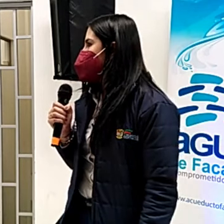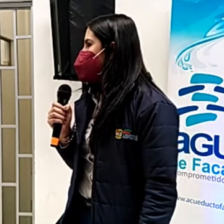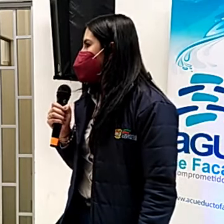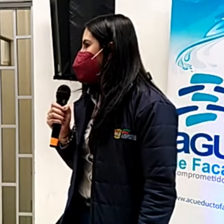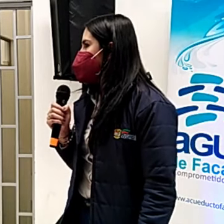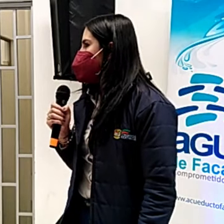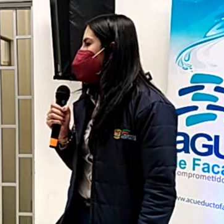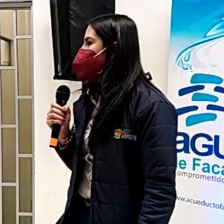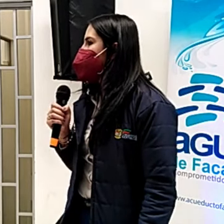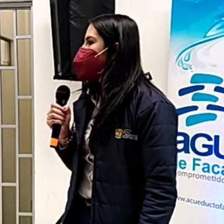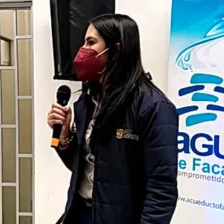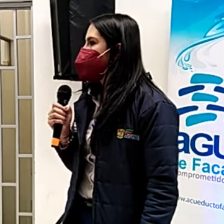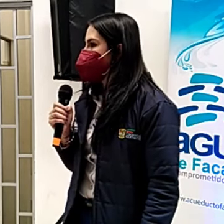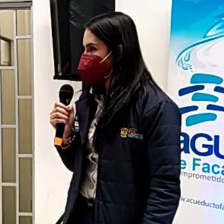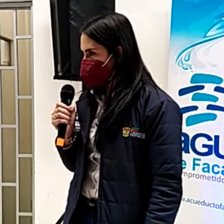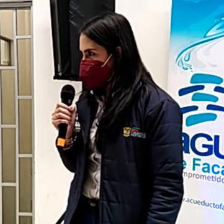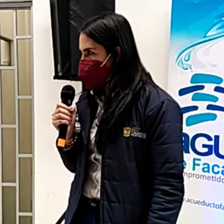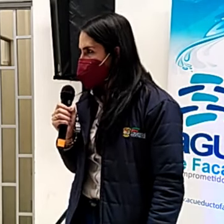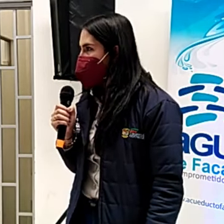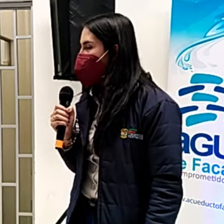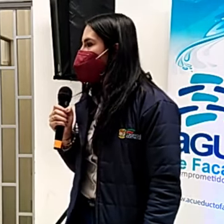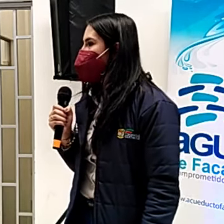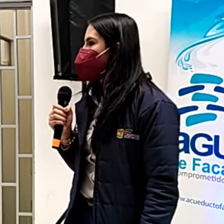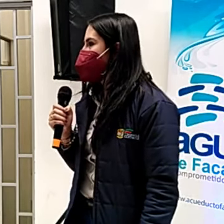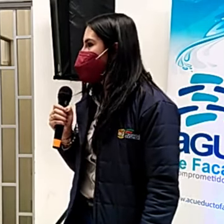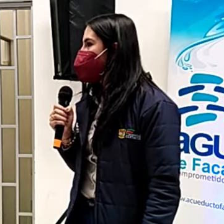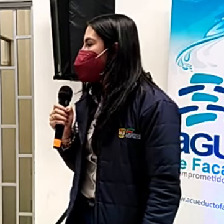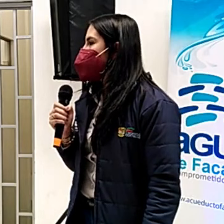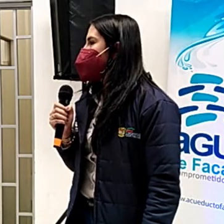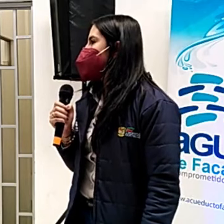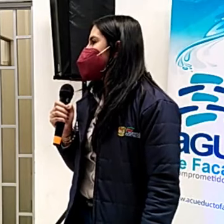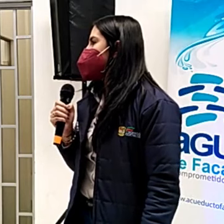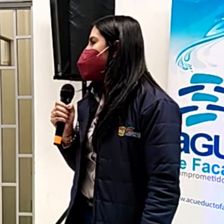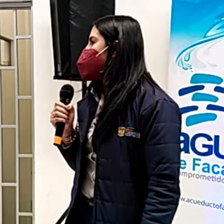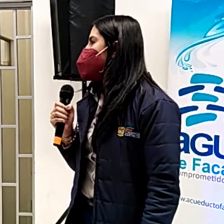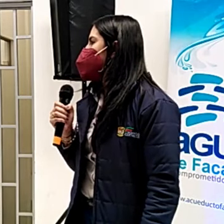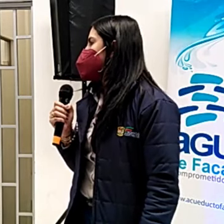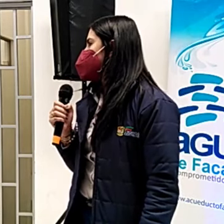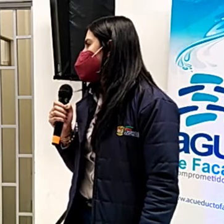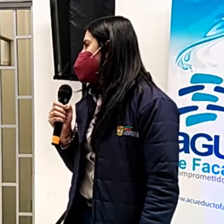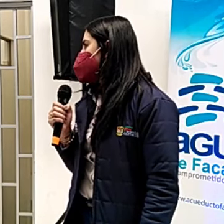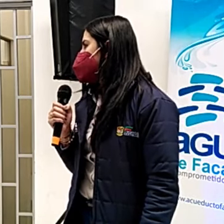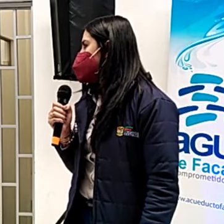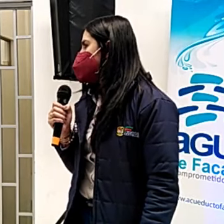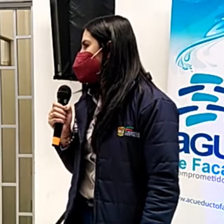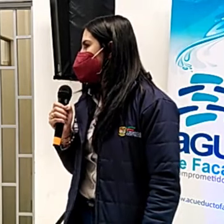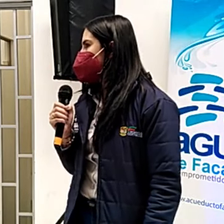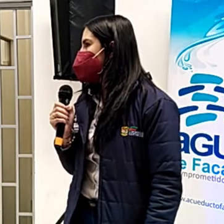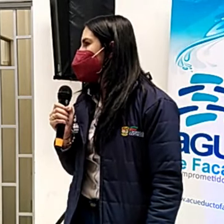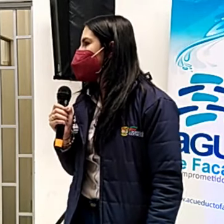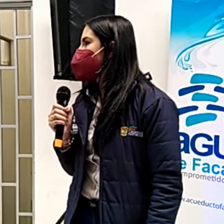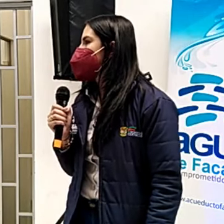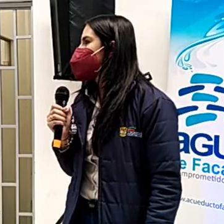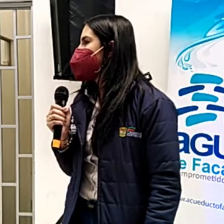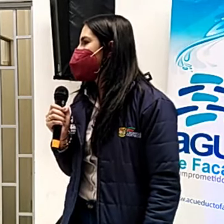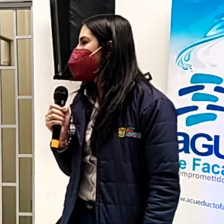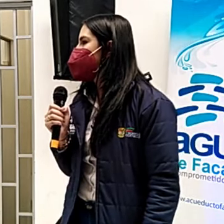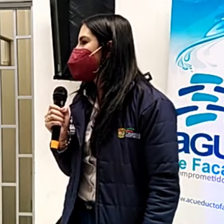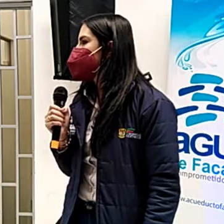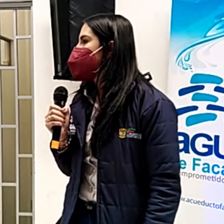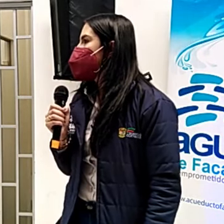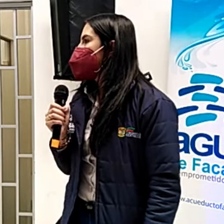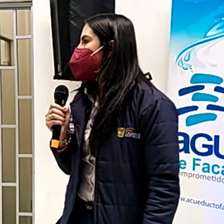también mencionar que nos han preguntado frente a la limpieza de zonas hídricas, de